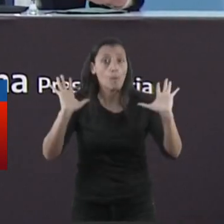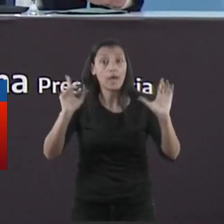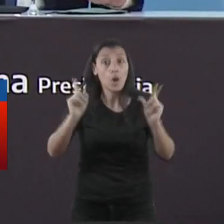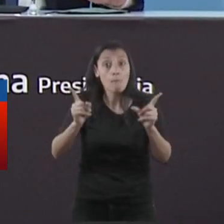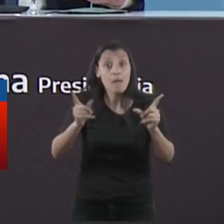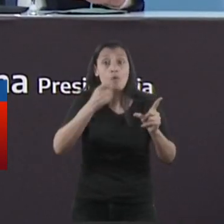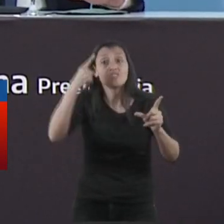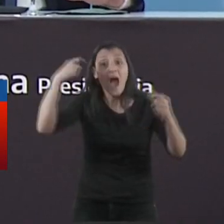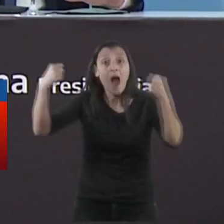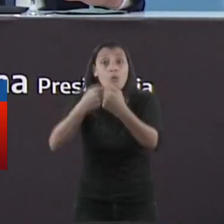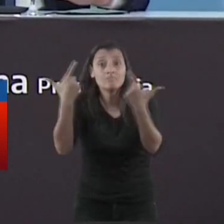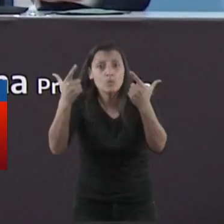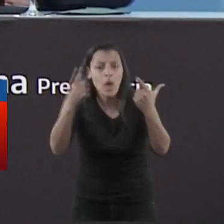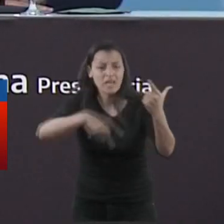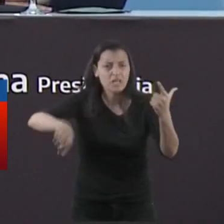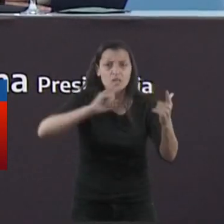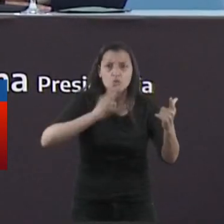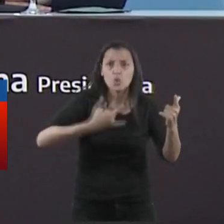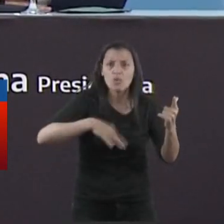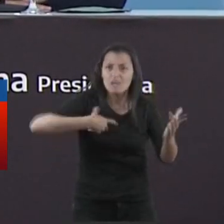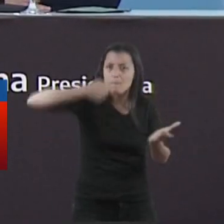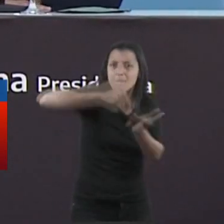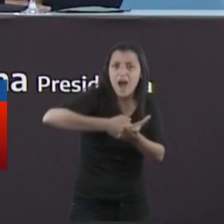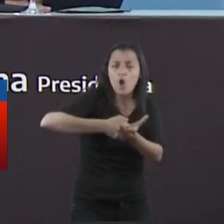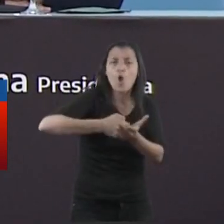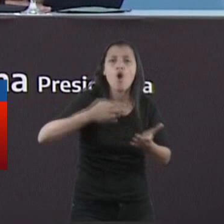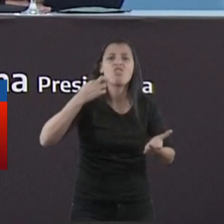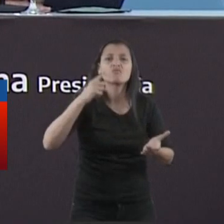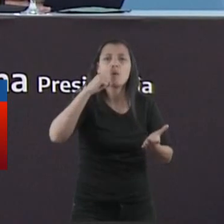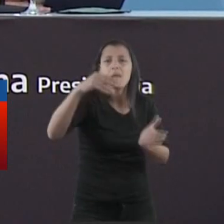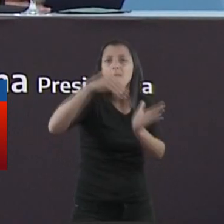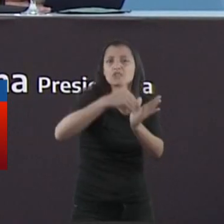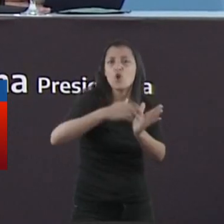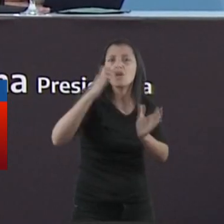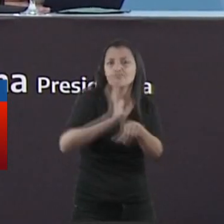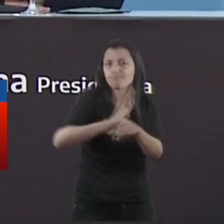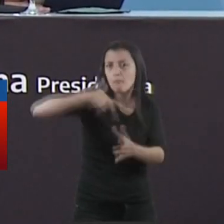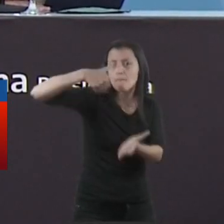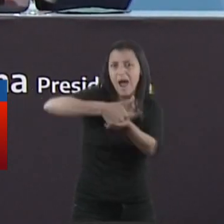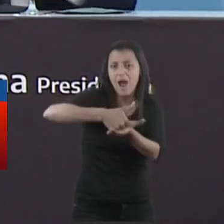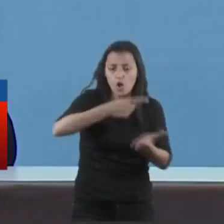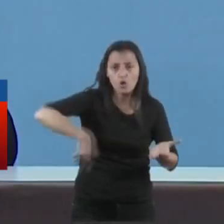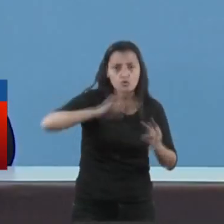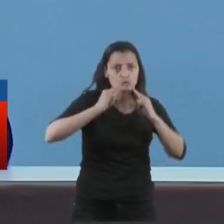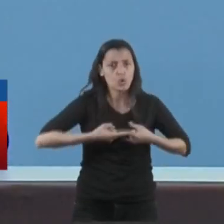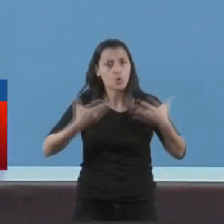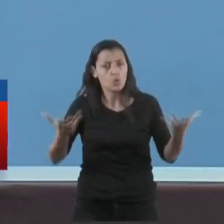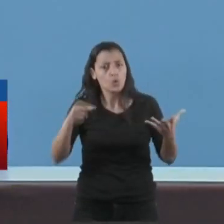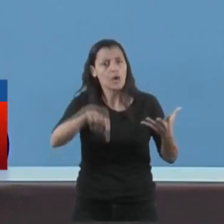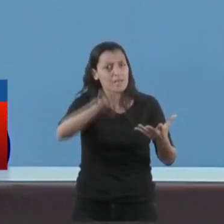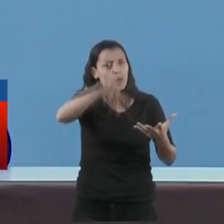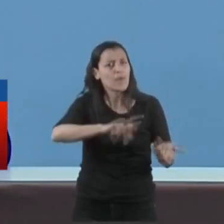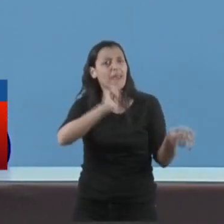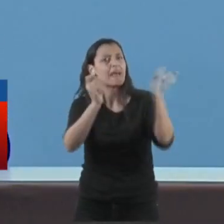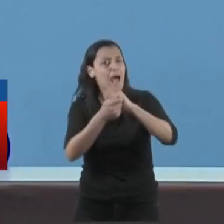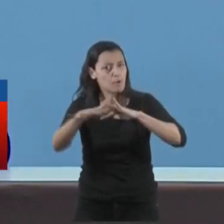acuerdo no existiera, nosotros tendríamos que hacer frente al pago de 19.000 millones de dólares el año entrante. Y las condiciones serían